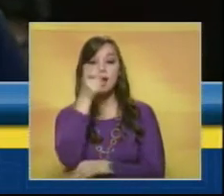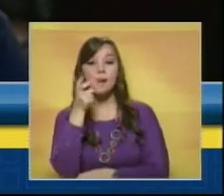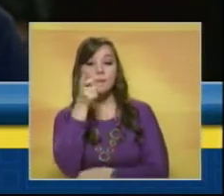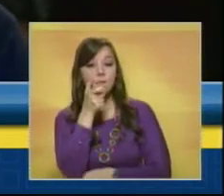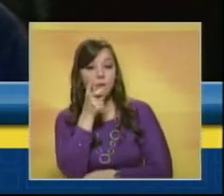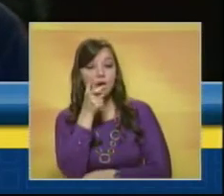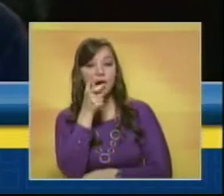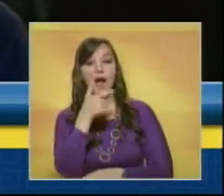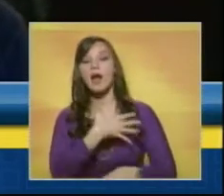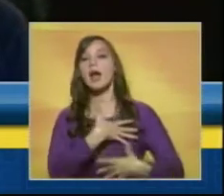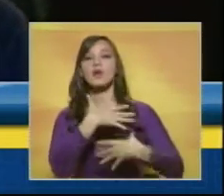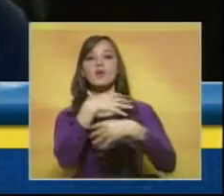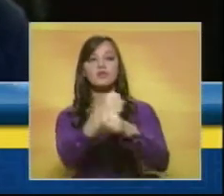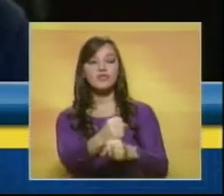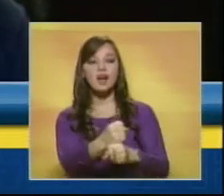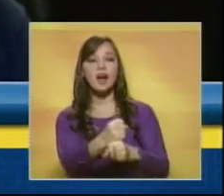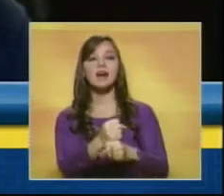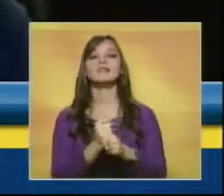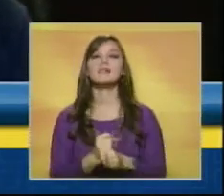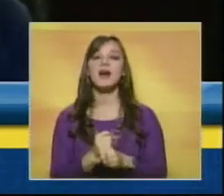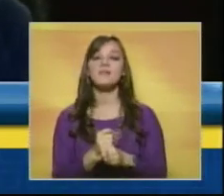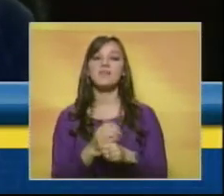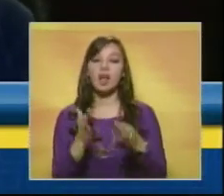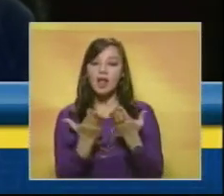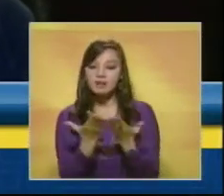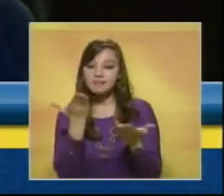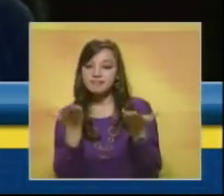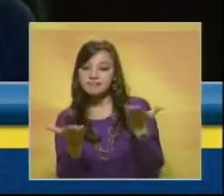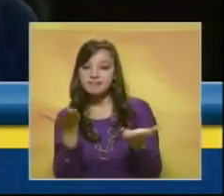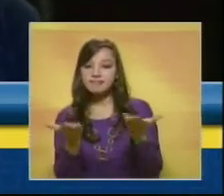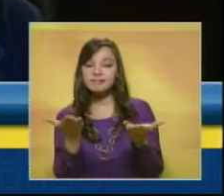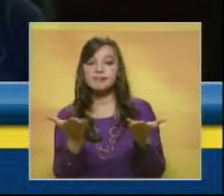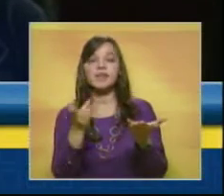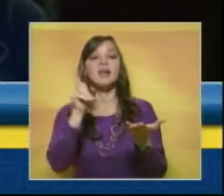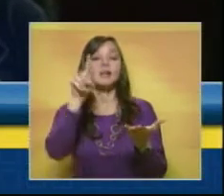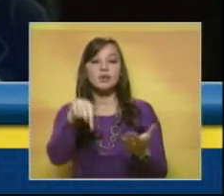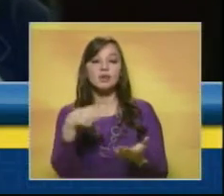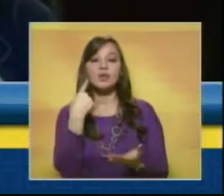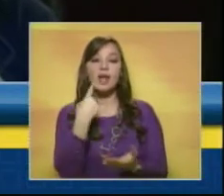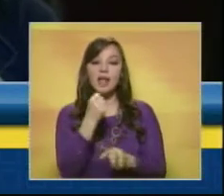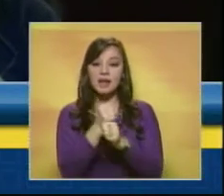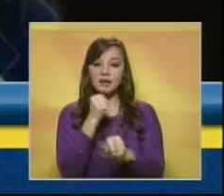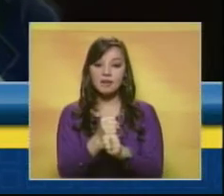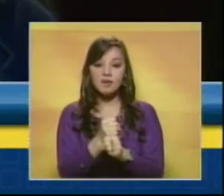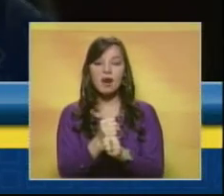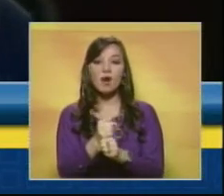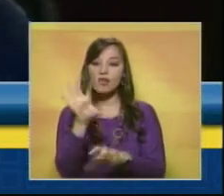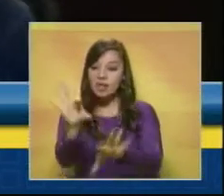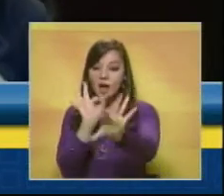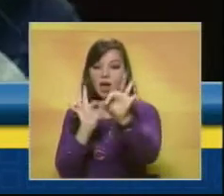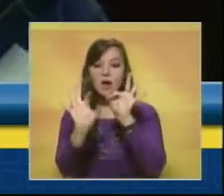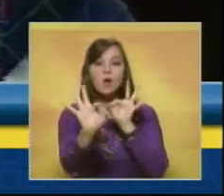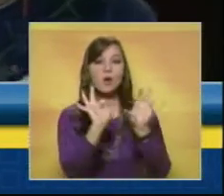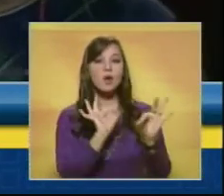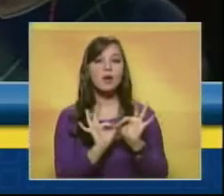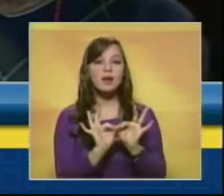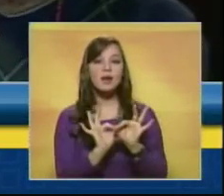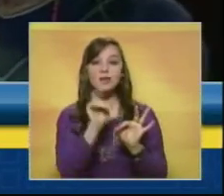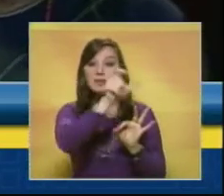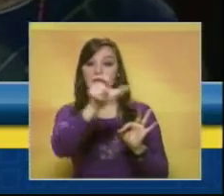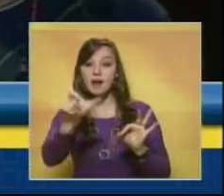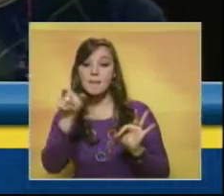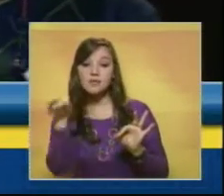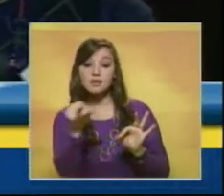confiabilidad, la imparcialidad, la transparencia en el ejercicio de la escogencia de los que van